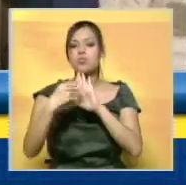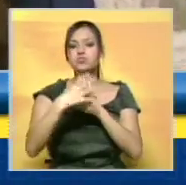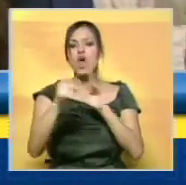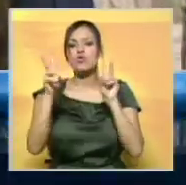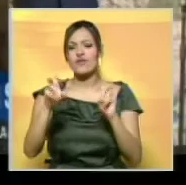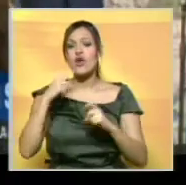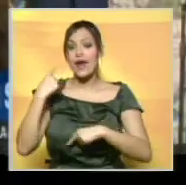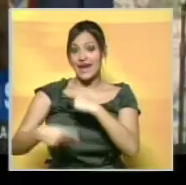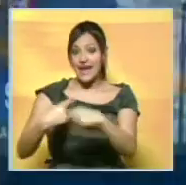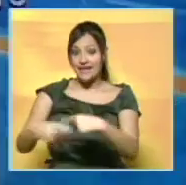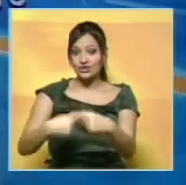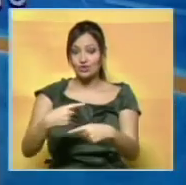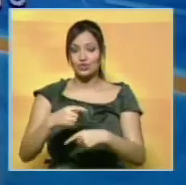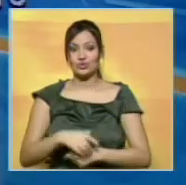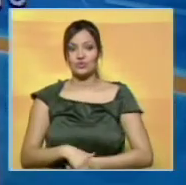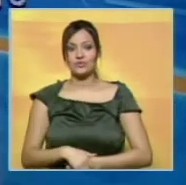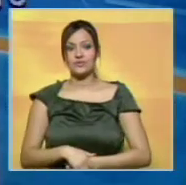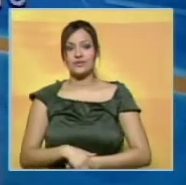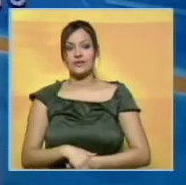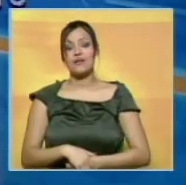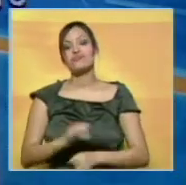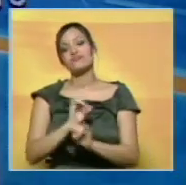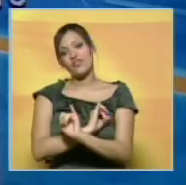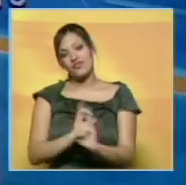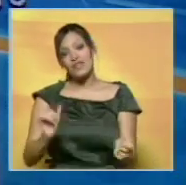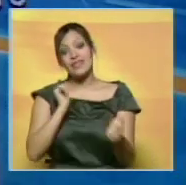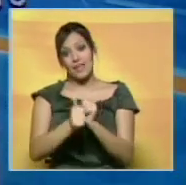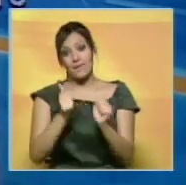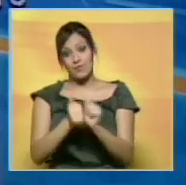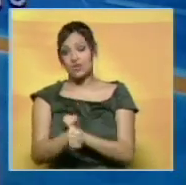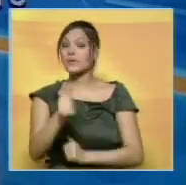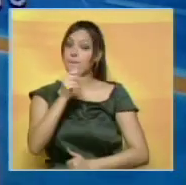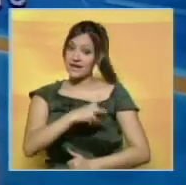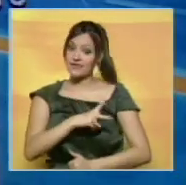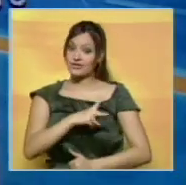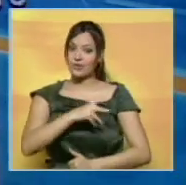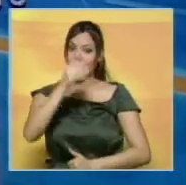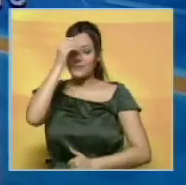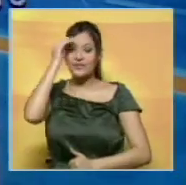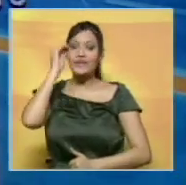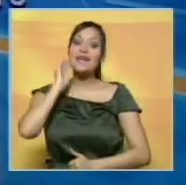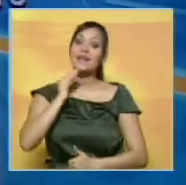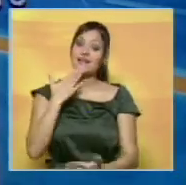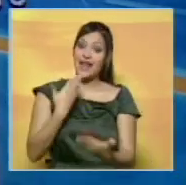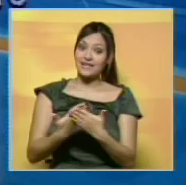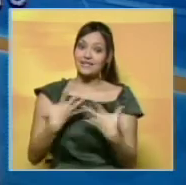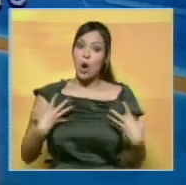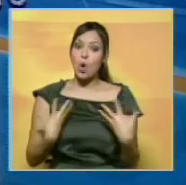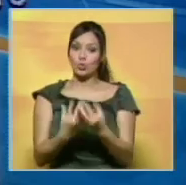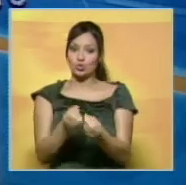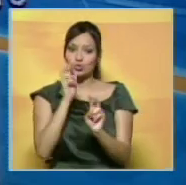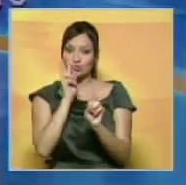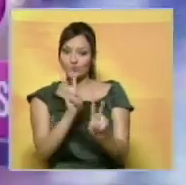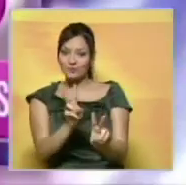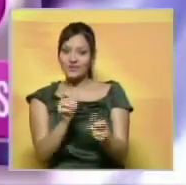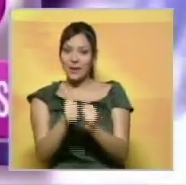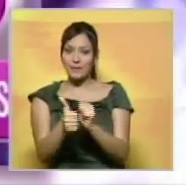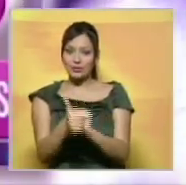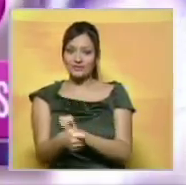nuevas generaciones. Amigos, hasta aquí la información deportiva en Noticiero Venevisión. Gracias por su compañía.